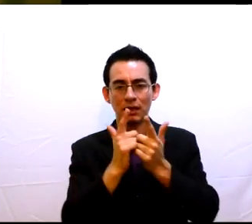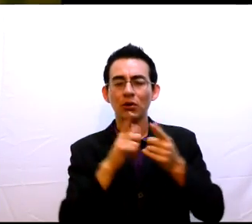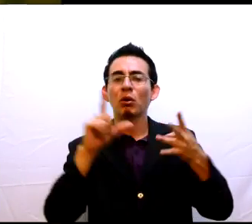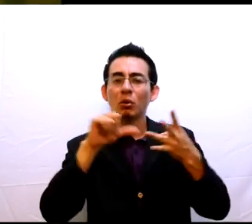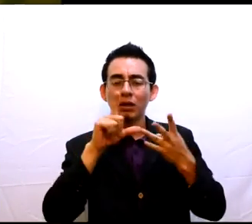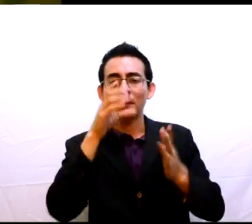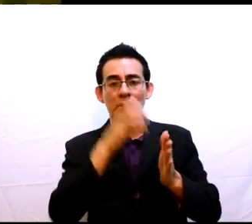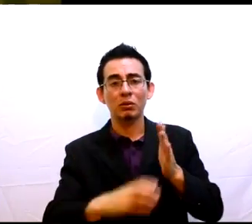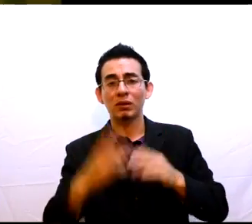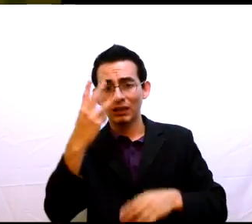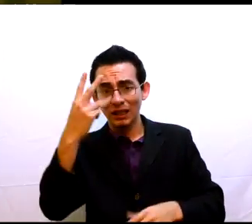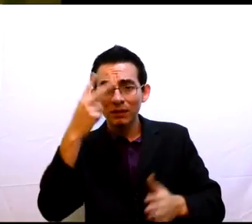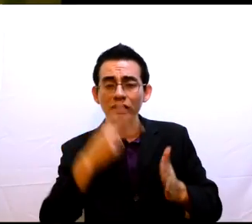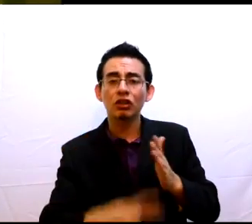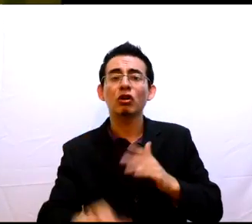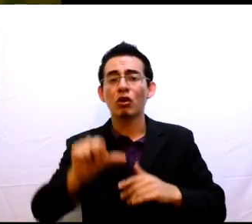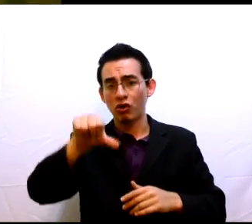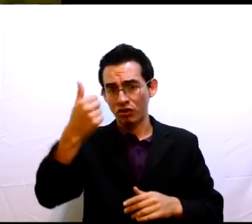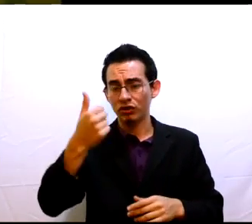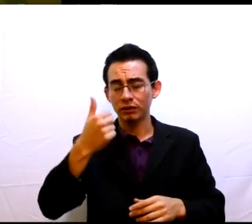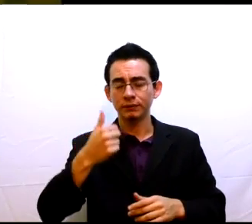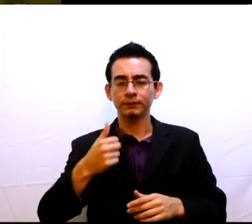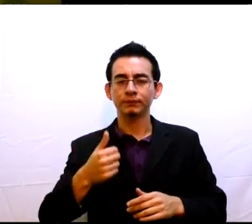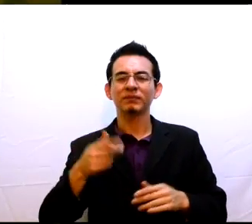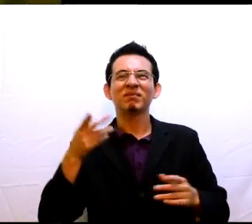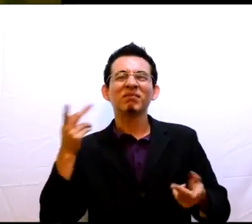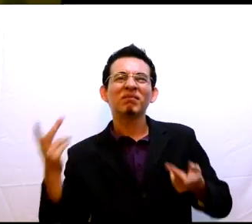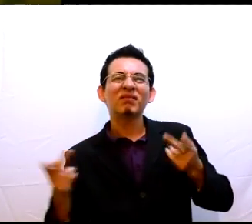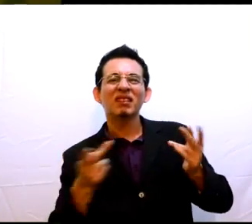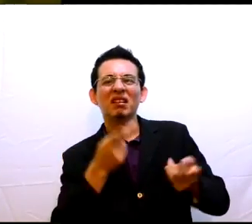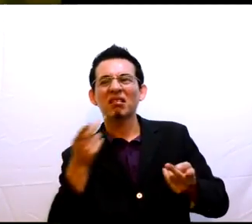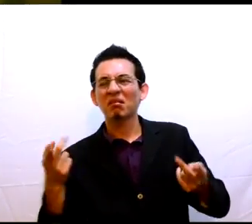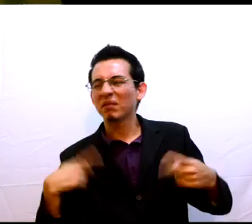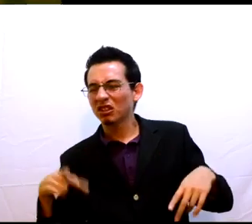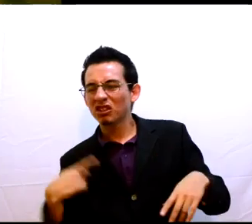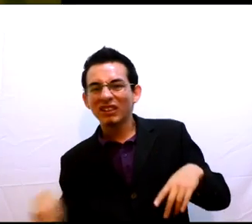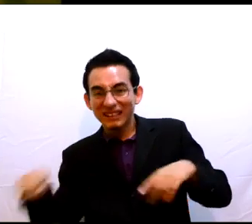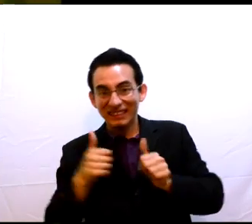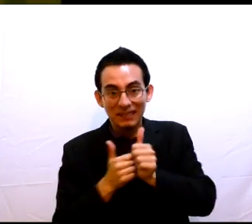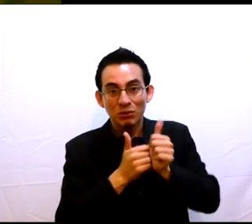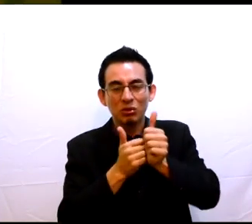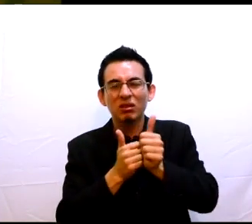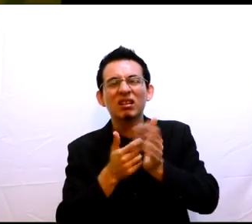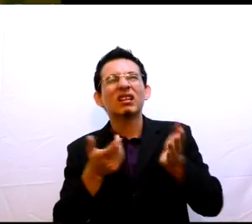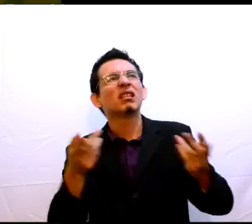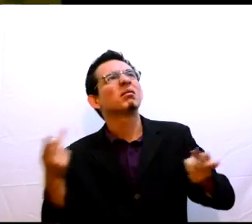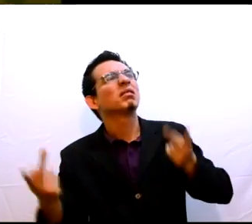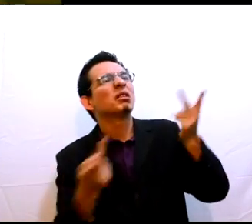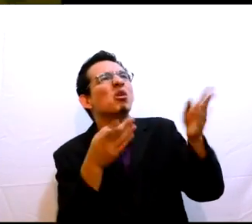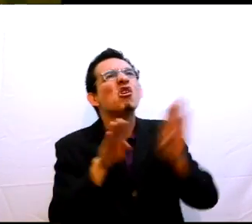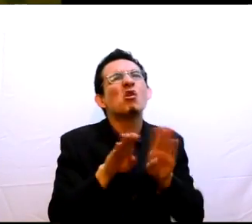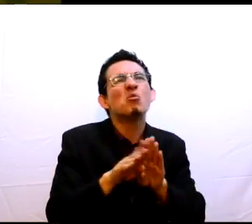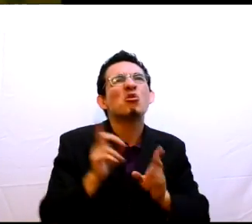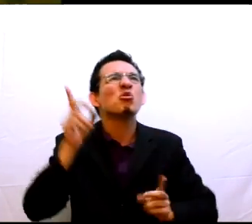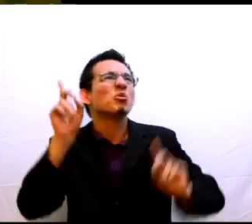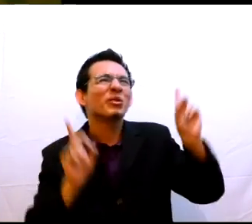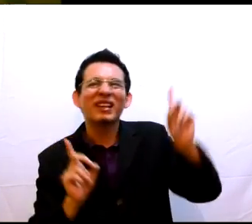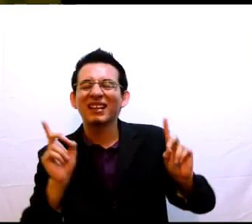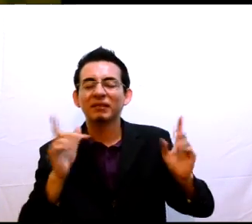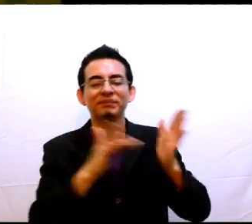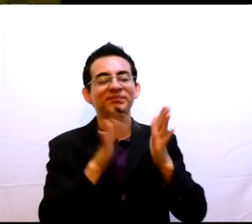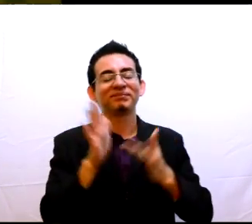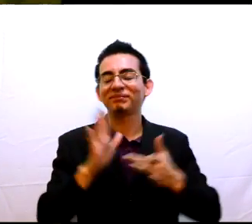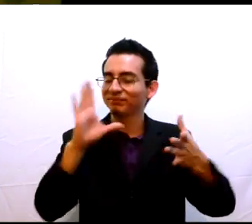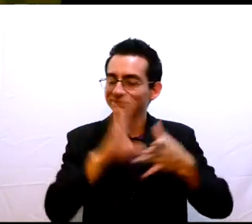sus discípulos y le hacen preguntas a él y queremos de hacer señor como como en práctica esto que que y dice